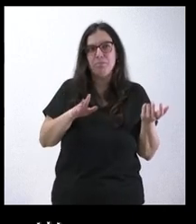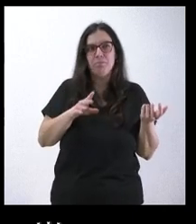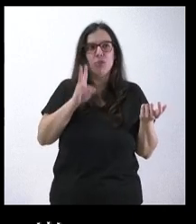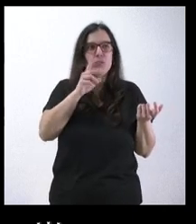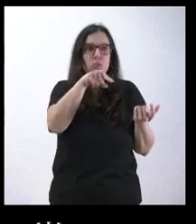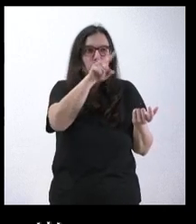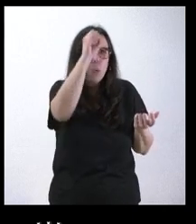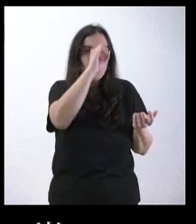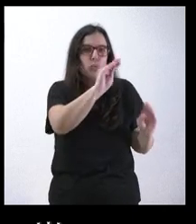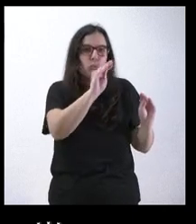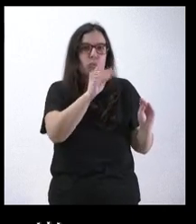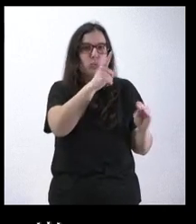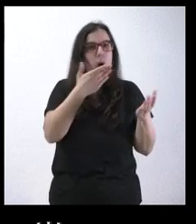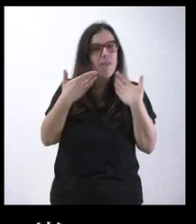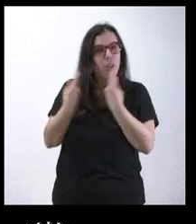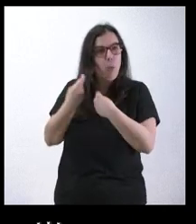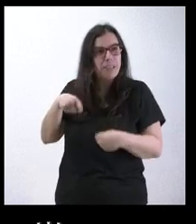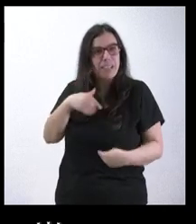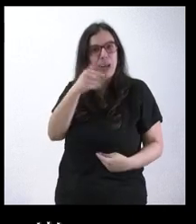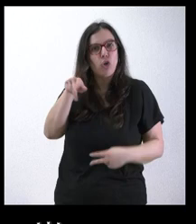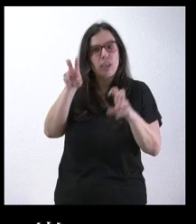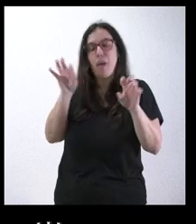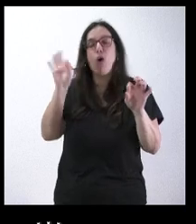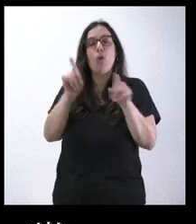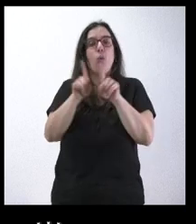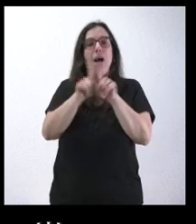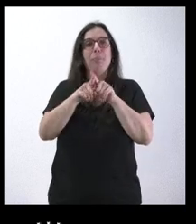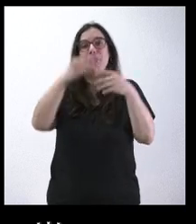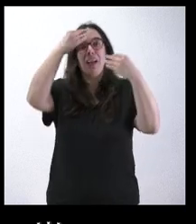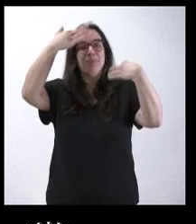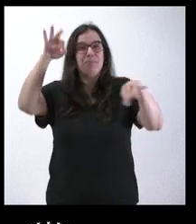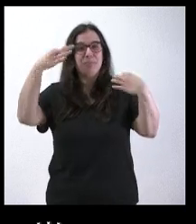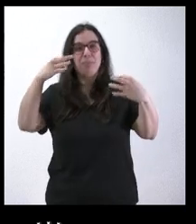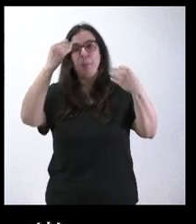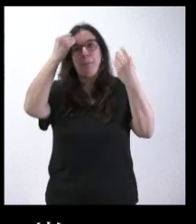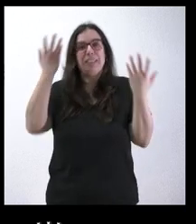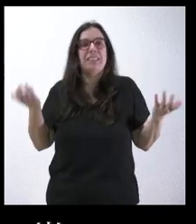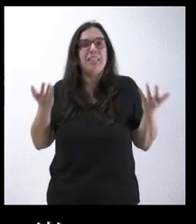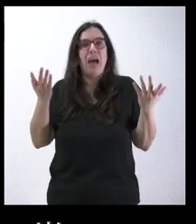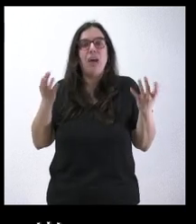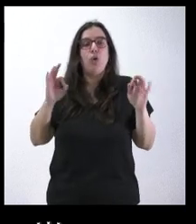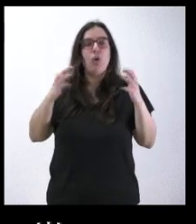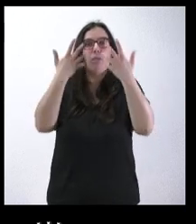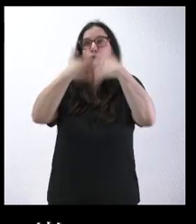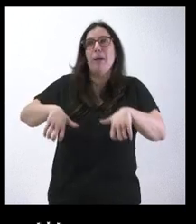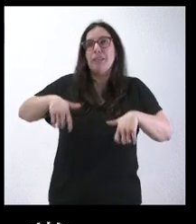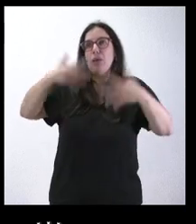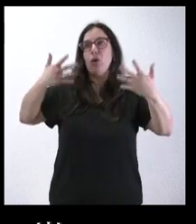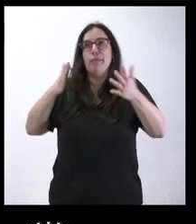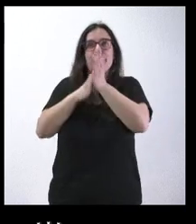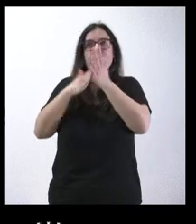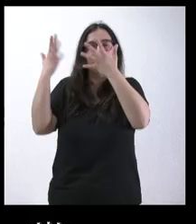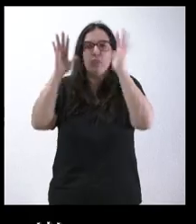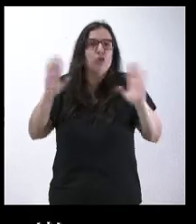sé si si usted ha tenido oportunidad de comentarlo con el presidente o si fue un acto reflejo o fue un acto mimético del resto de personas que estaban en el